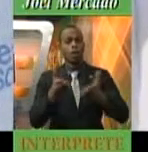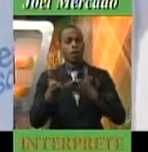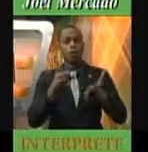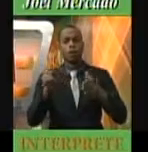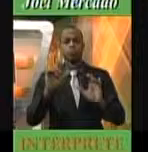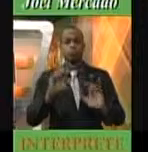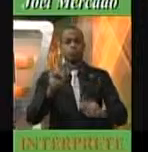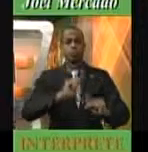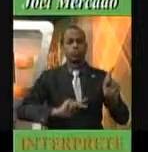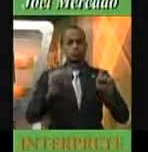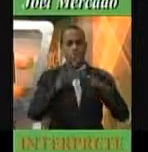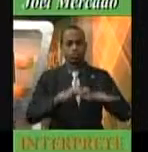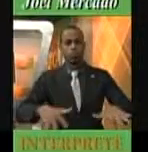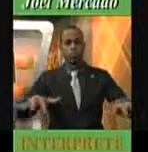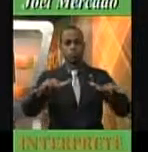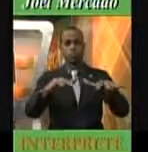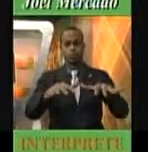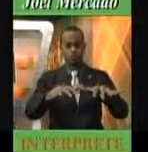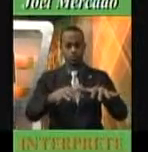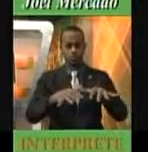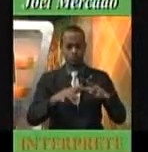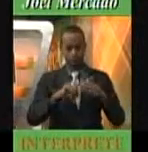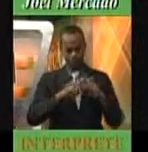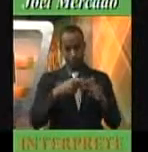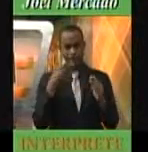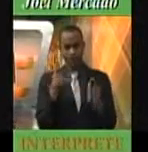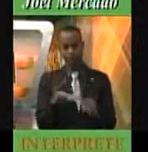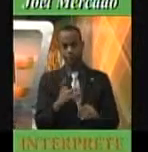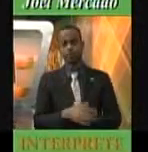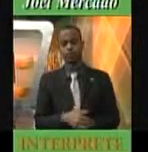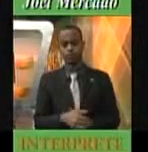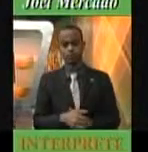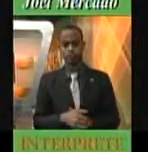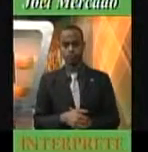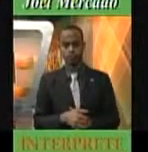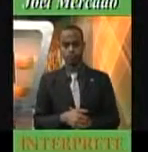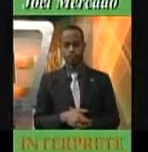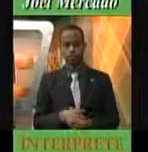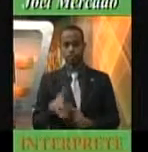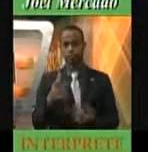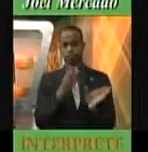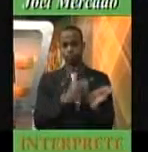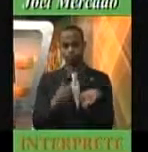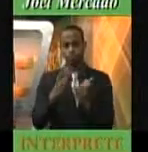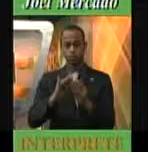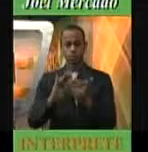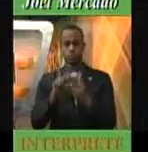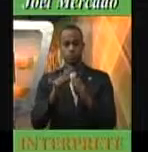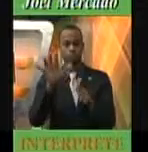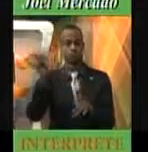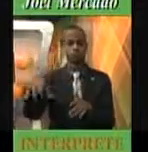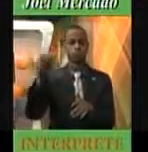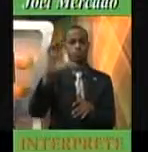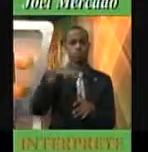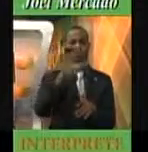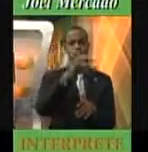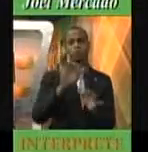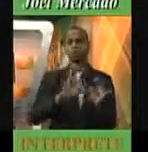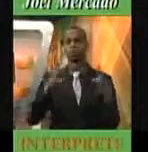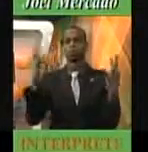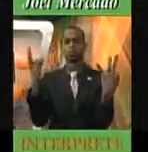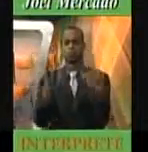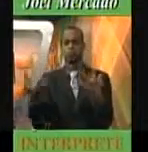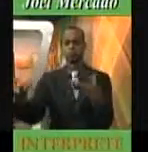a una población que comienza por ahí. Claro. Y tiene una lógica de trabajo comunitario. Comunitario por igual. Involucra a la